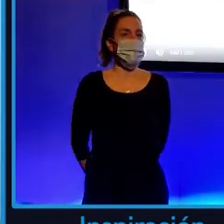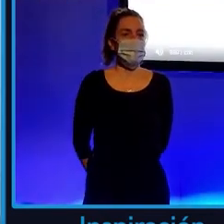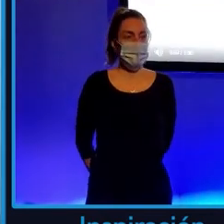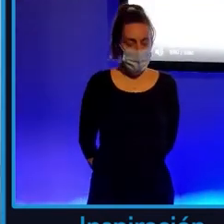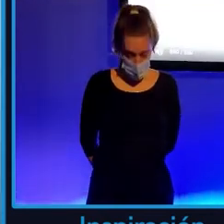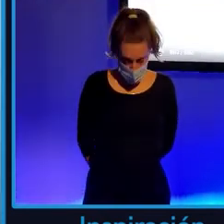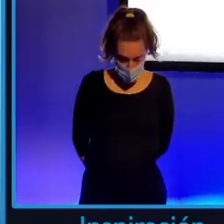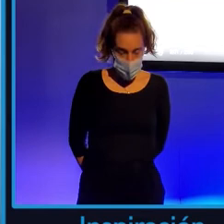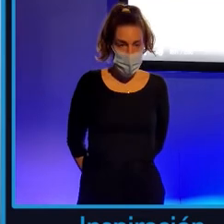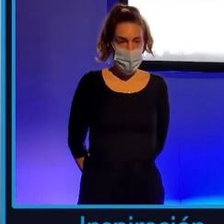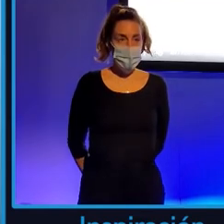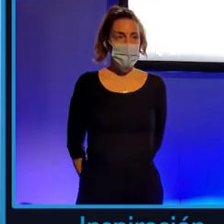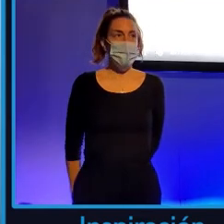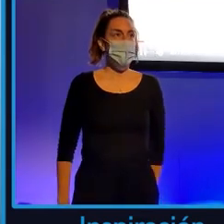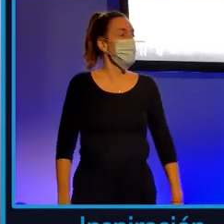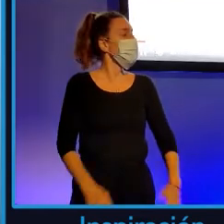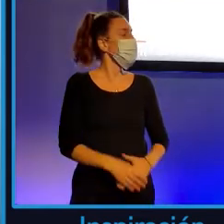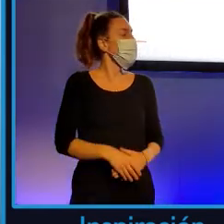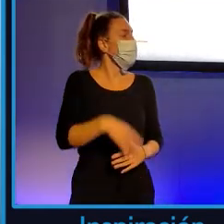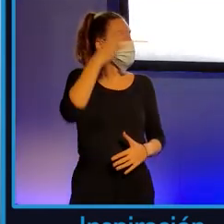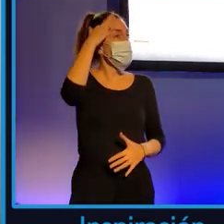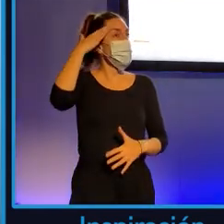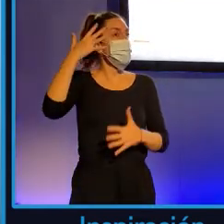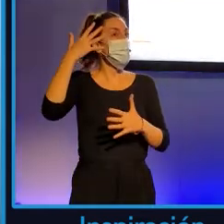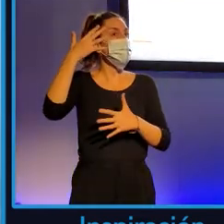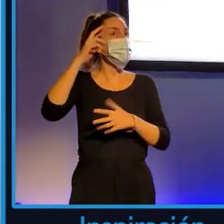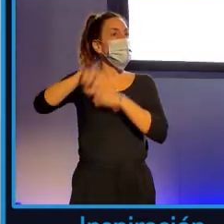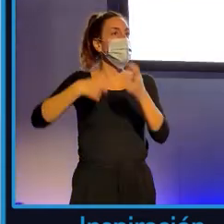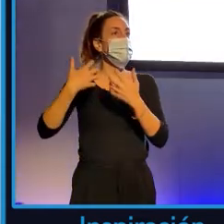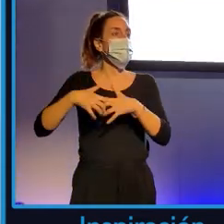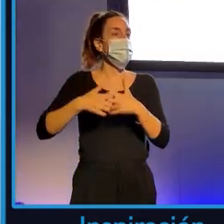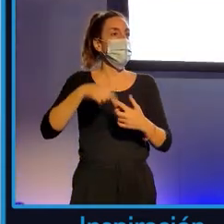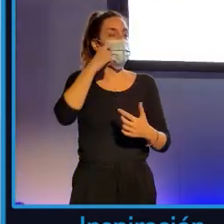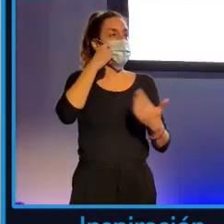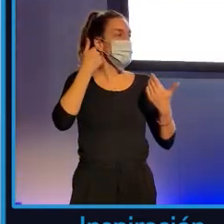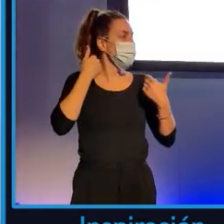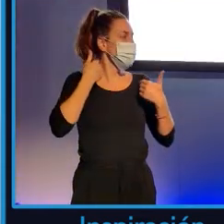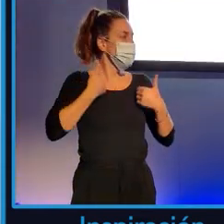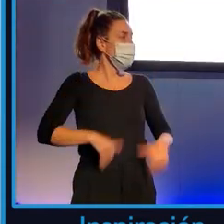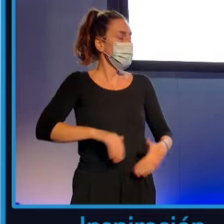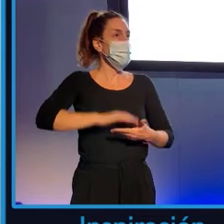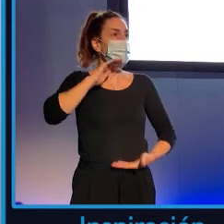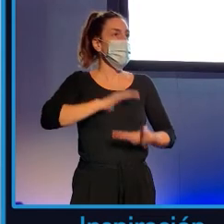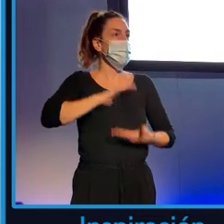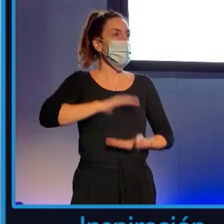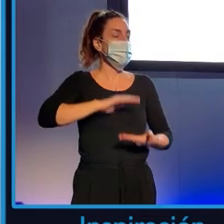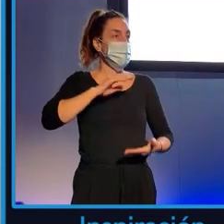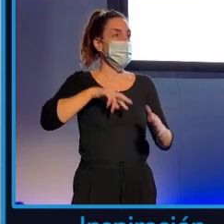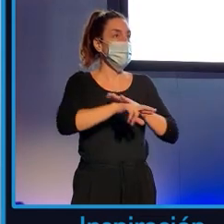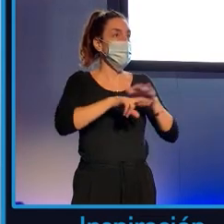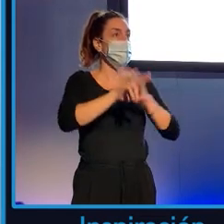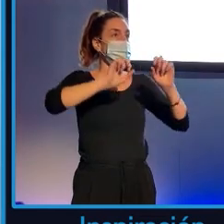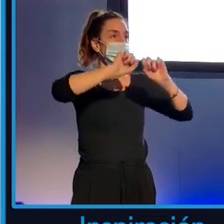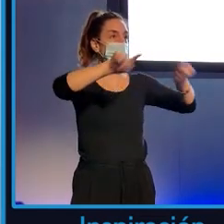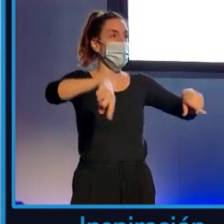te imaginas poder vivir una revolución industrial el ser humano tiene una asombrosa capacidad de transformar los recursos de la naturaleza